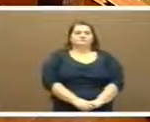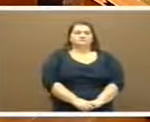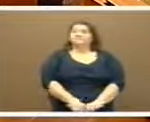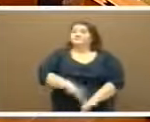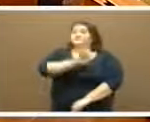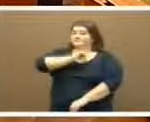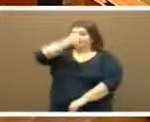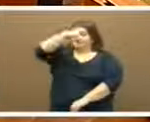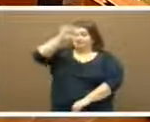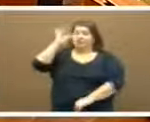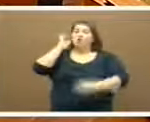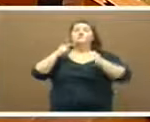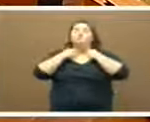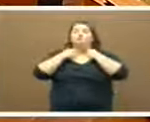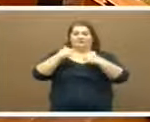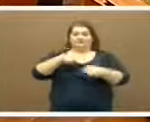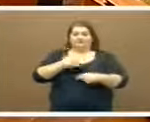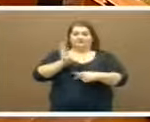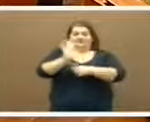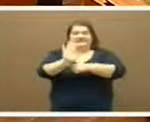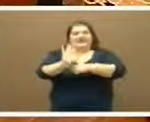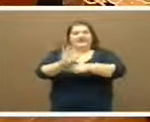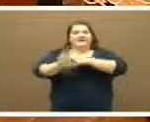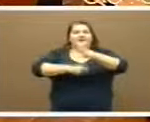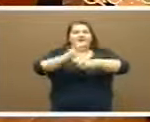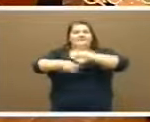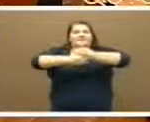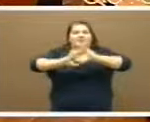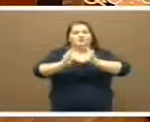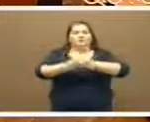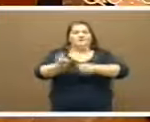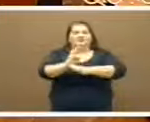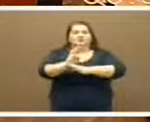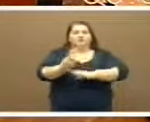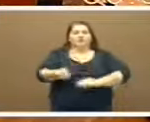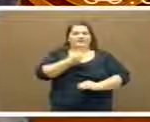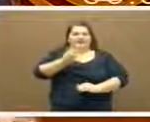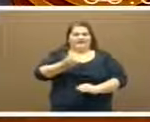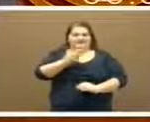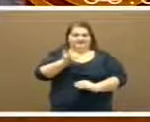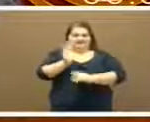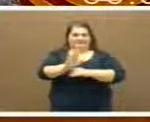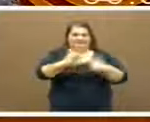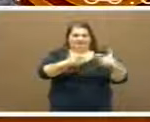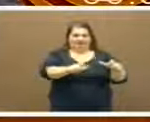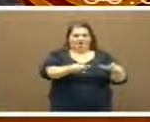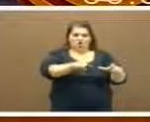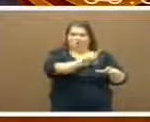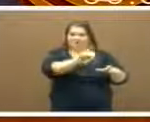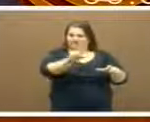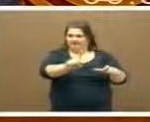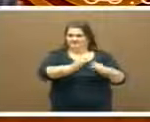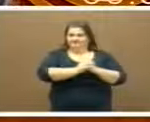Señoras y señores diputados, voy a presentar las enmiendas del Grupo Parlamentario Socialista a la sección